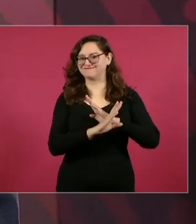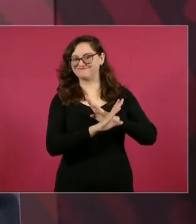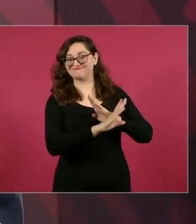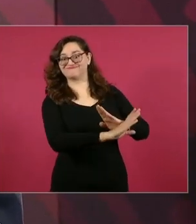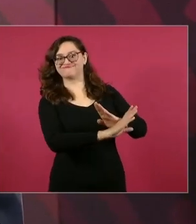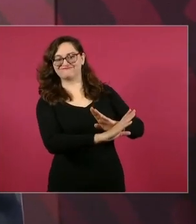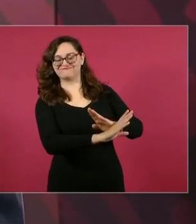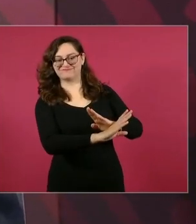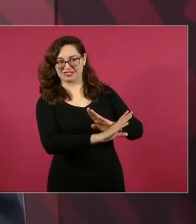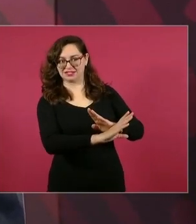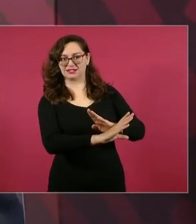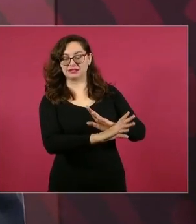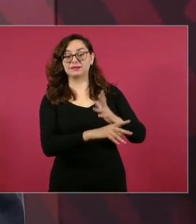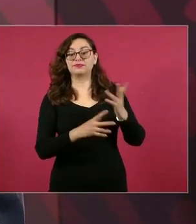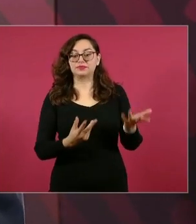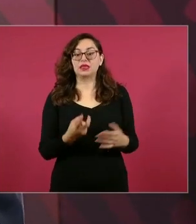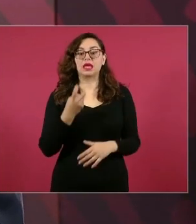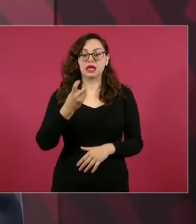de